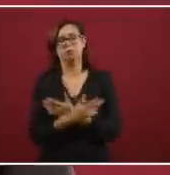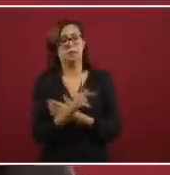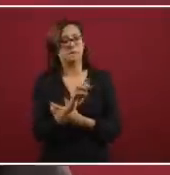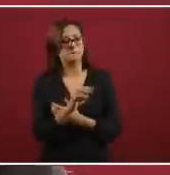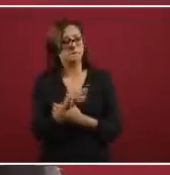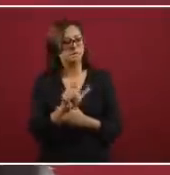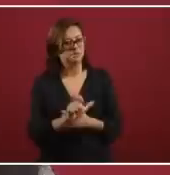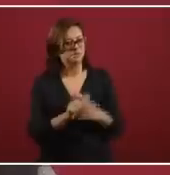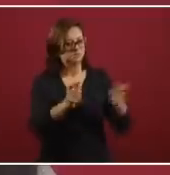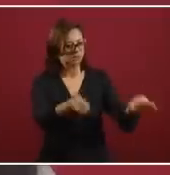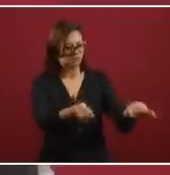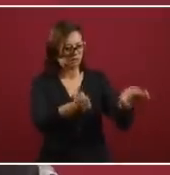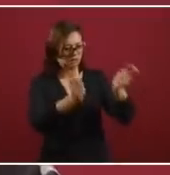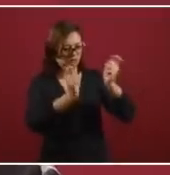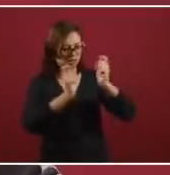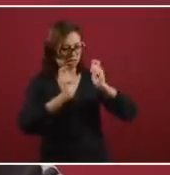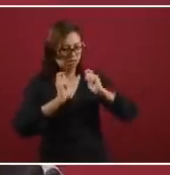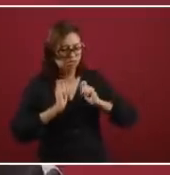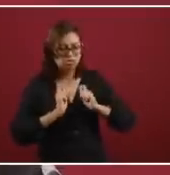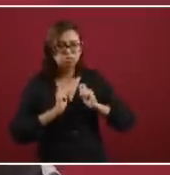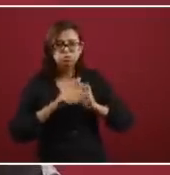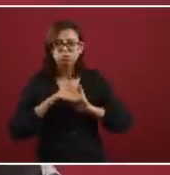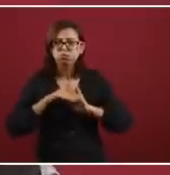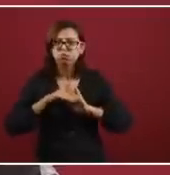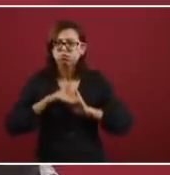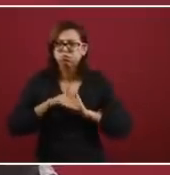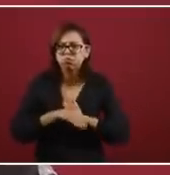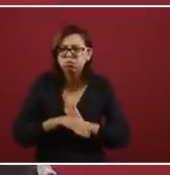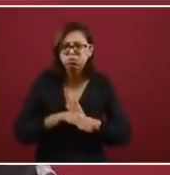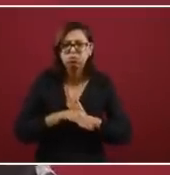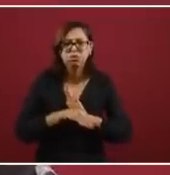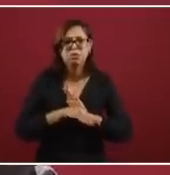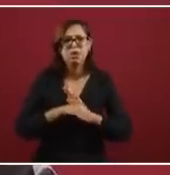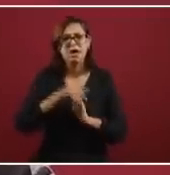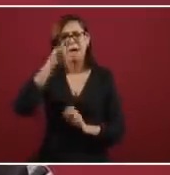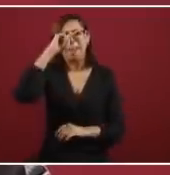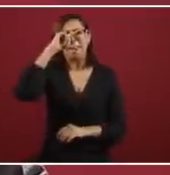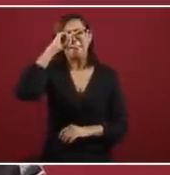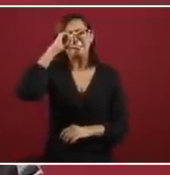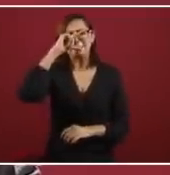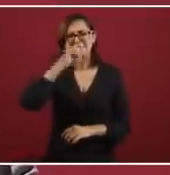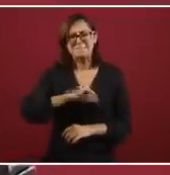Pemex en una situación deplorable.